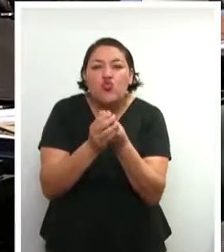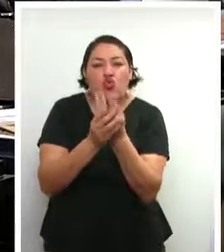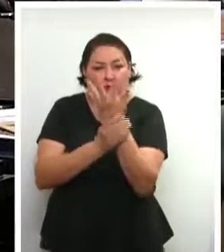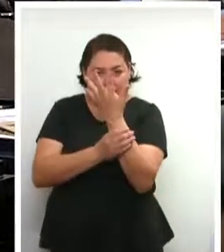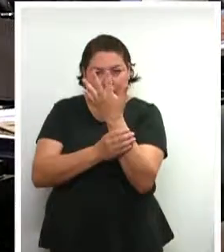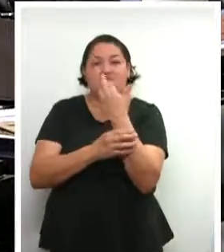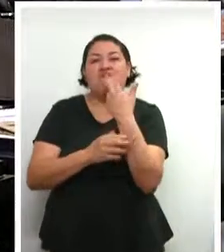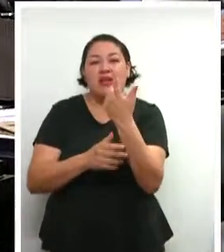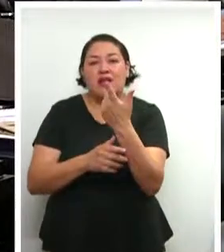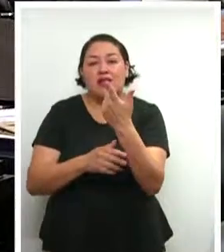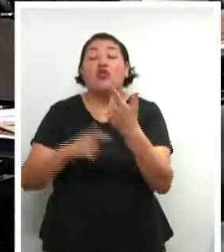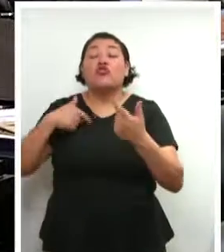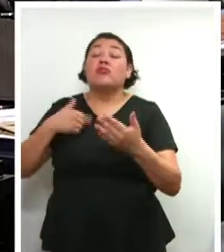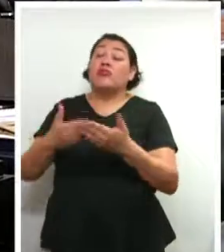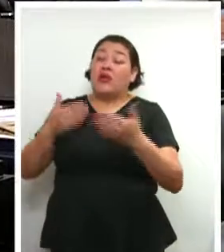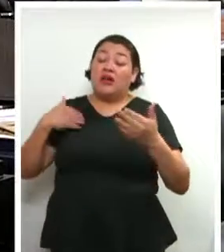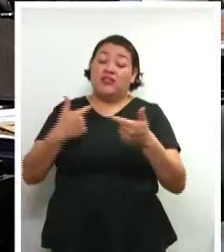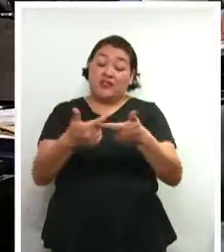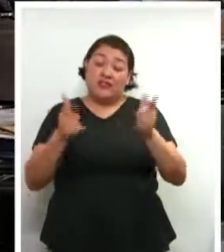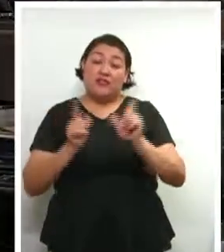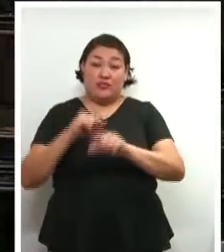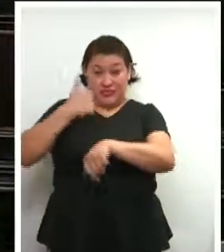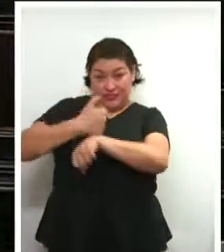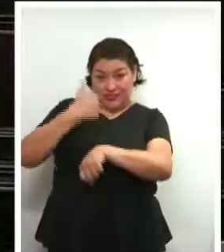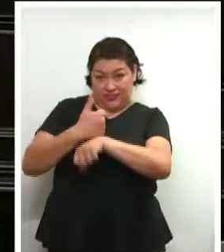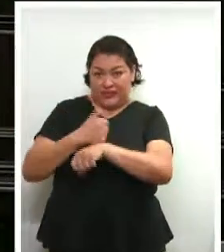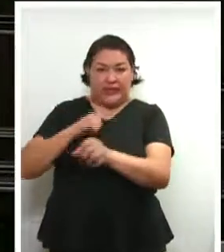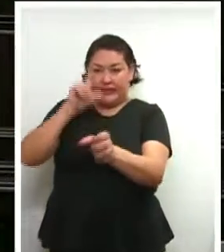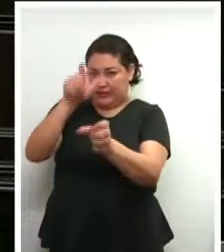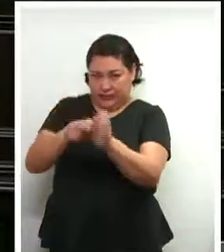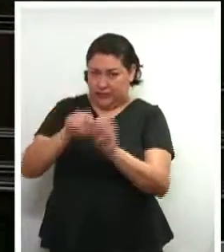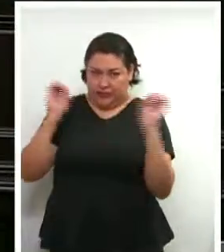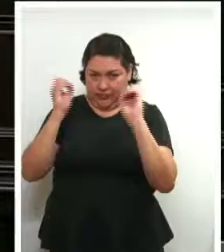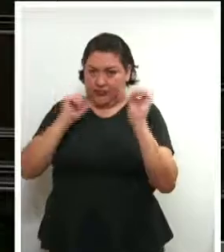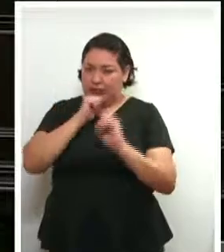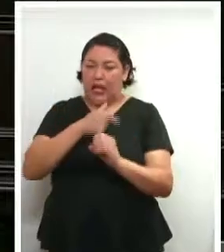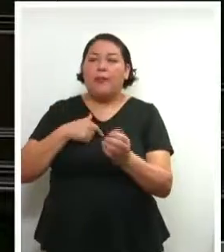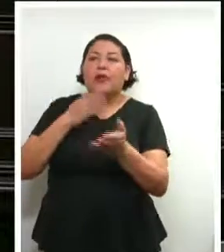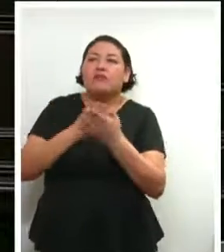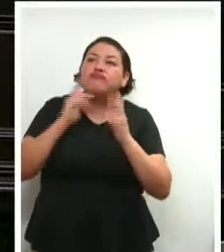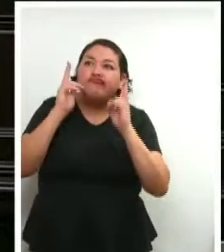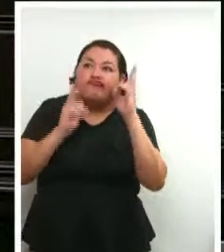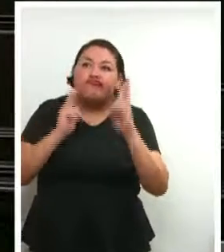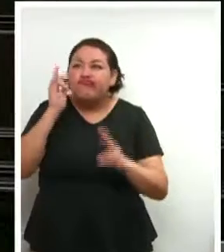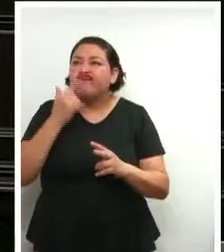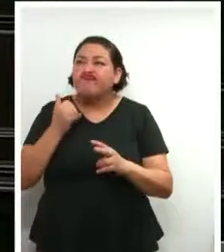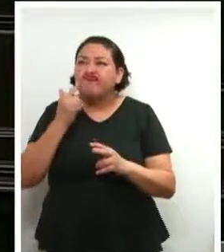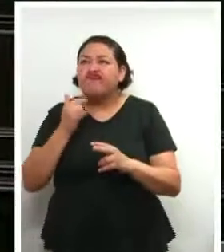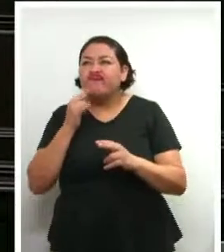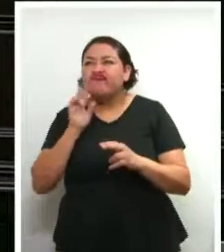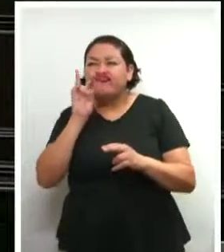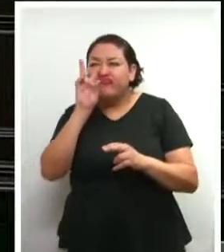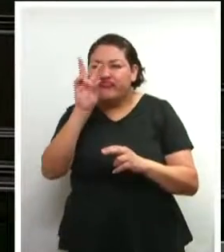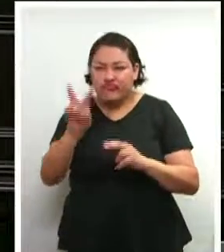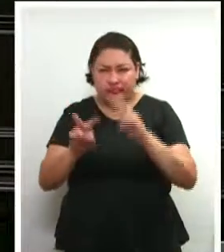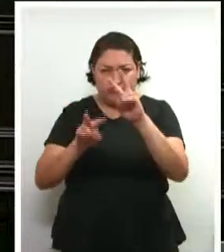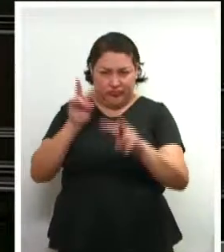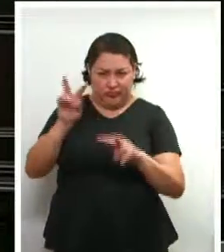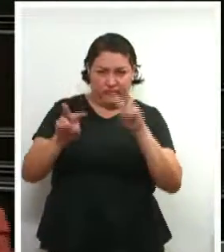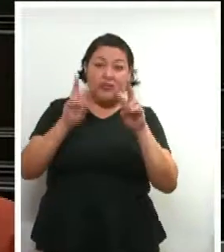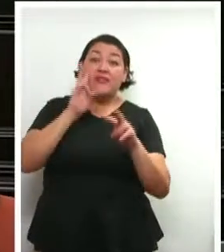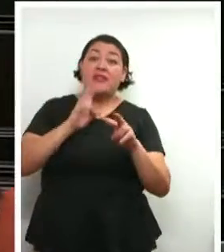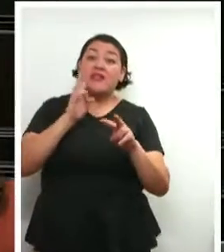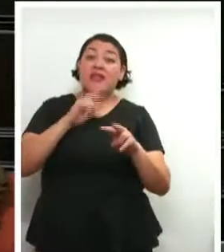de la sexta comisión, pero he estado asistiendo, he mostrado el interés de asistir a las reuniones de la